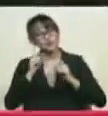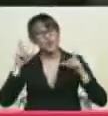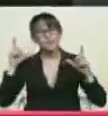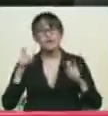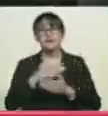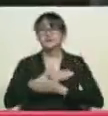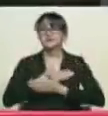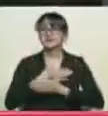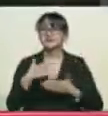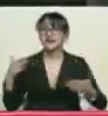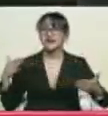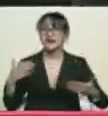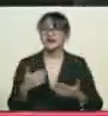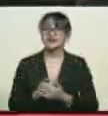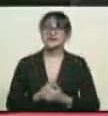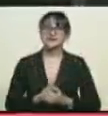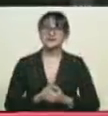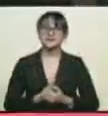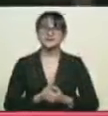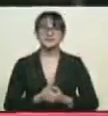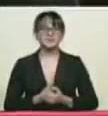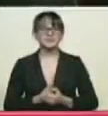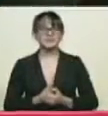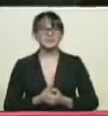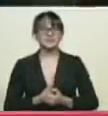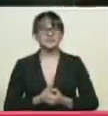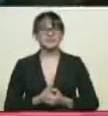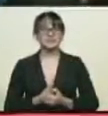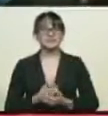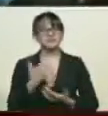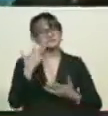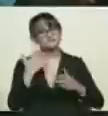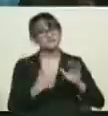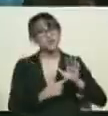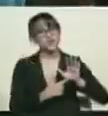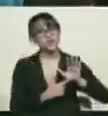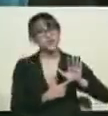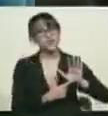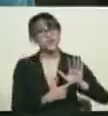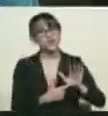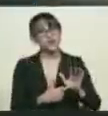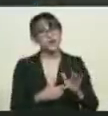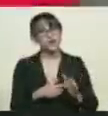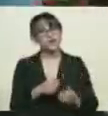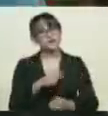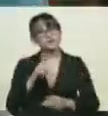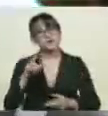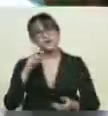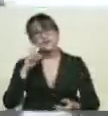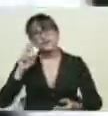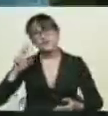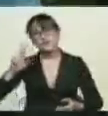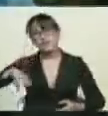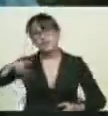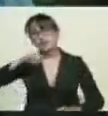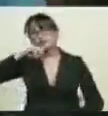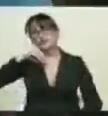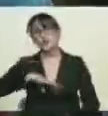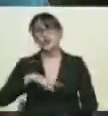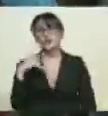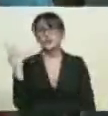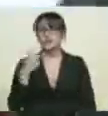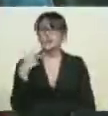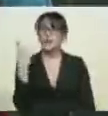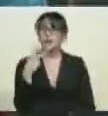gigante! ¡Esta es la manifestación más grande que se haya visto en Coro jamás en la historia